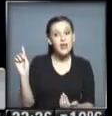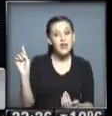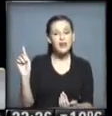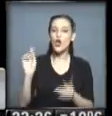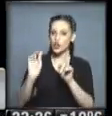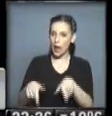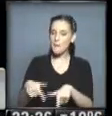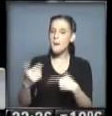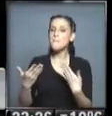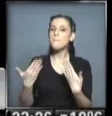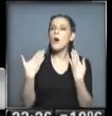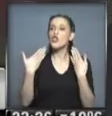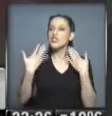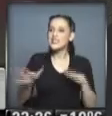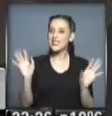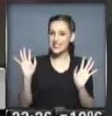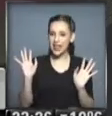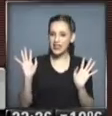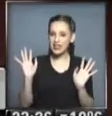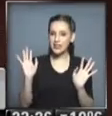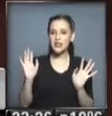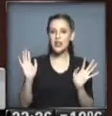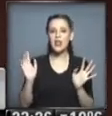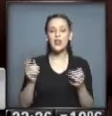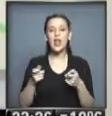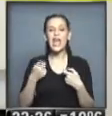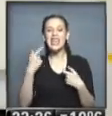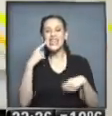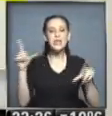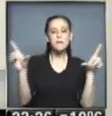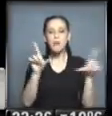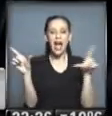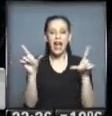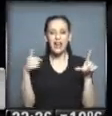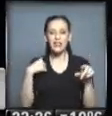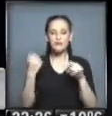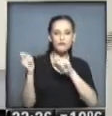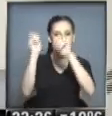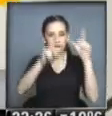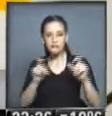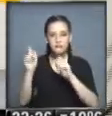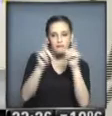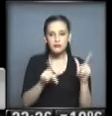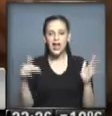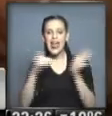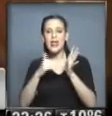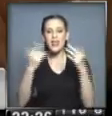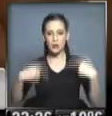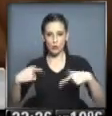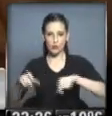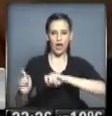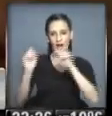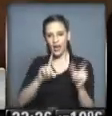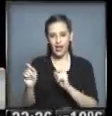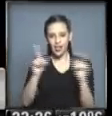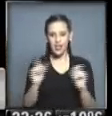la posibilidad de agregarle imágenes que se van moviendo de acuerdo a la música y que complementan esta